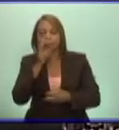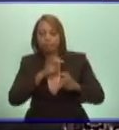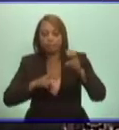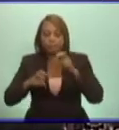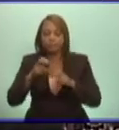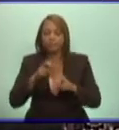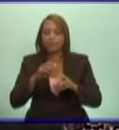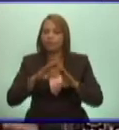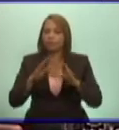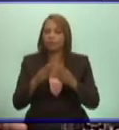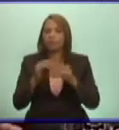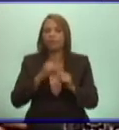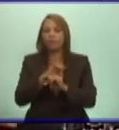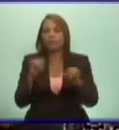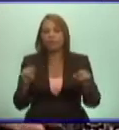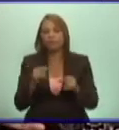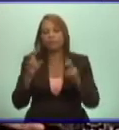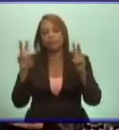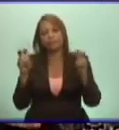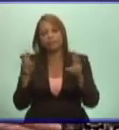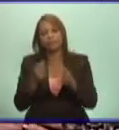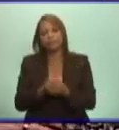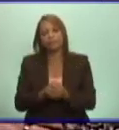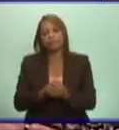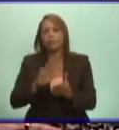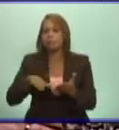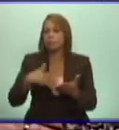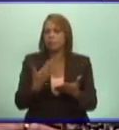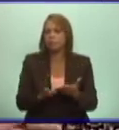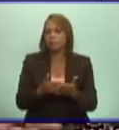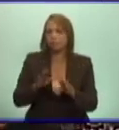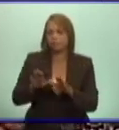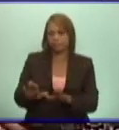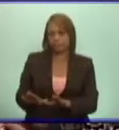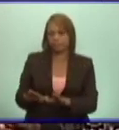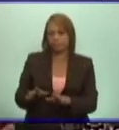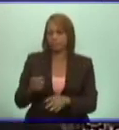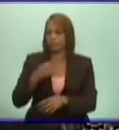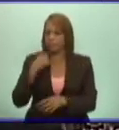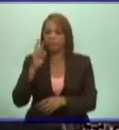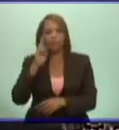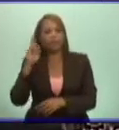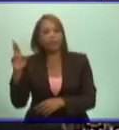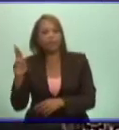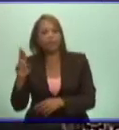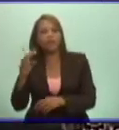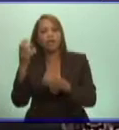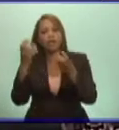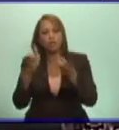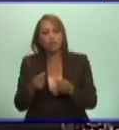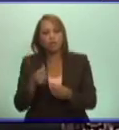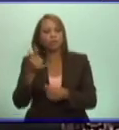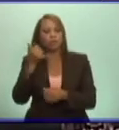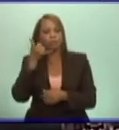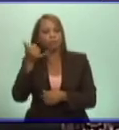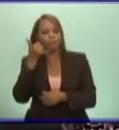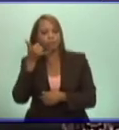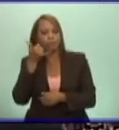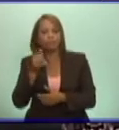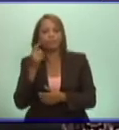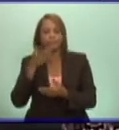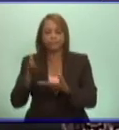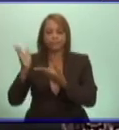de información para todos esos temas. Les propongo hacer un pequeño alto en la conversación. Yo recordar el número telefónico